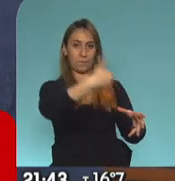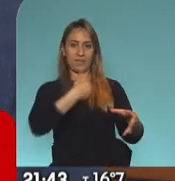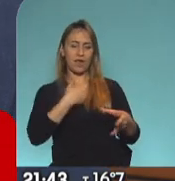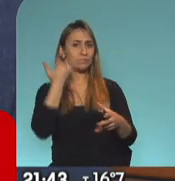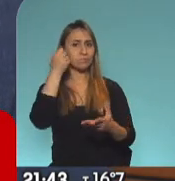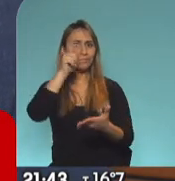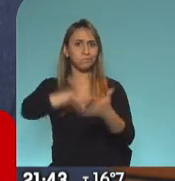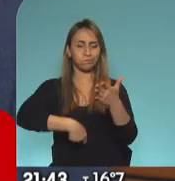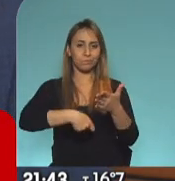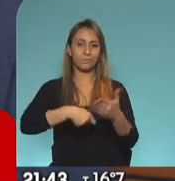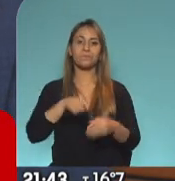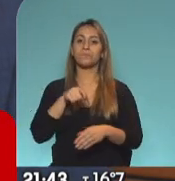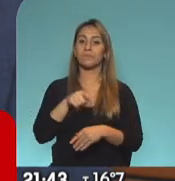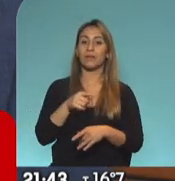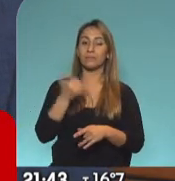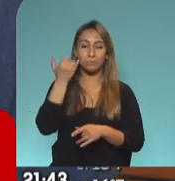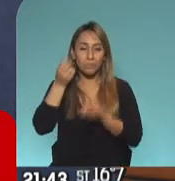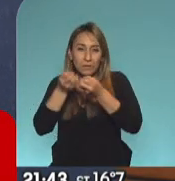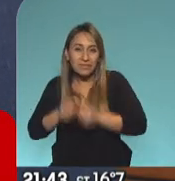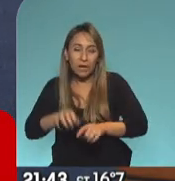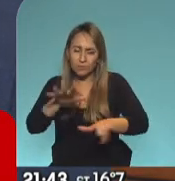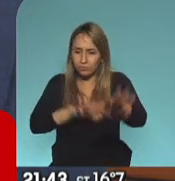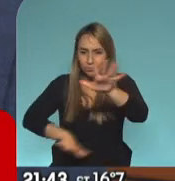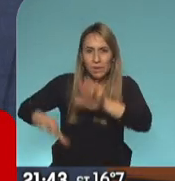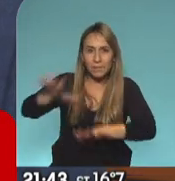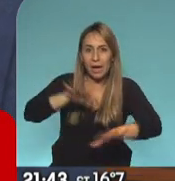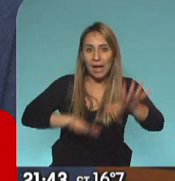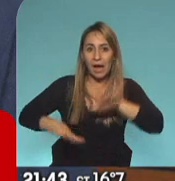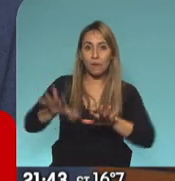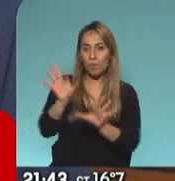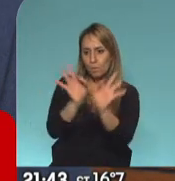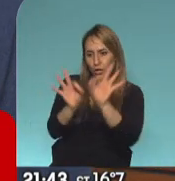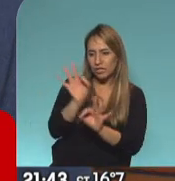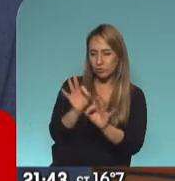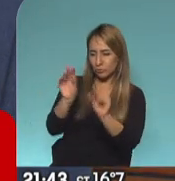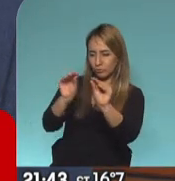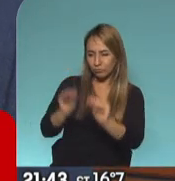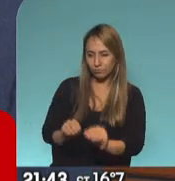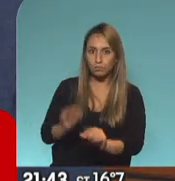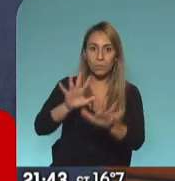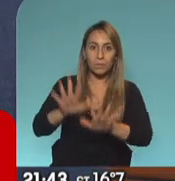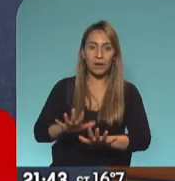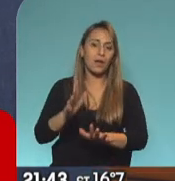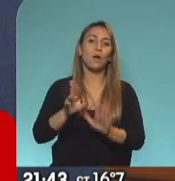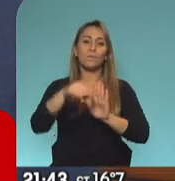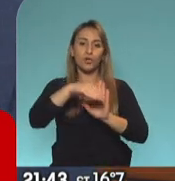trabajando en toda la cuestión técnica del proyecto, aprobando los